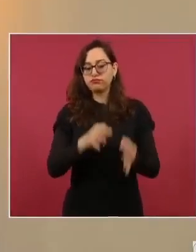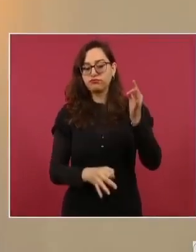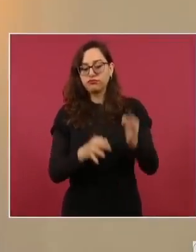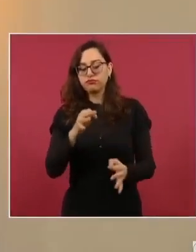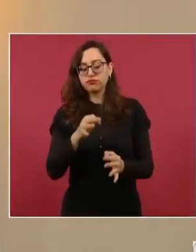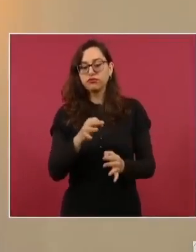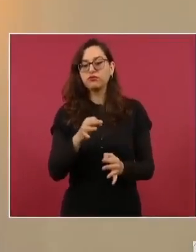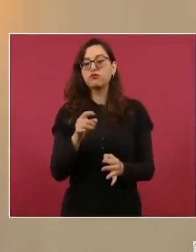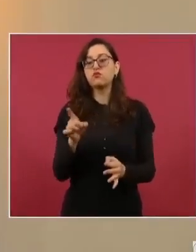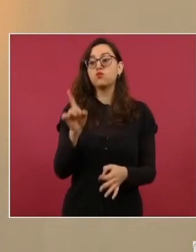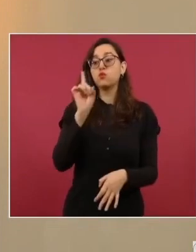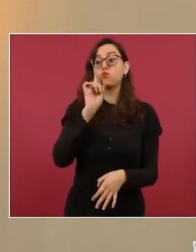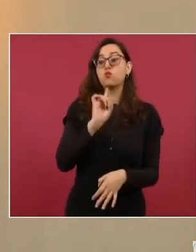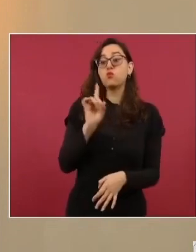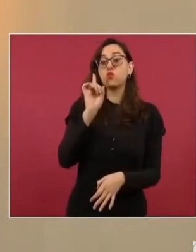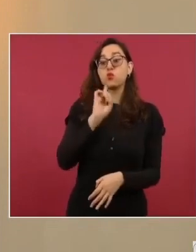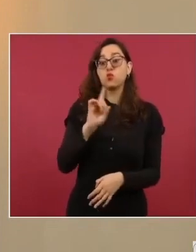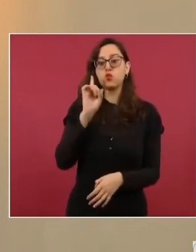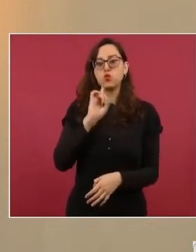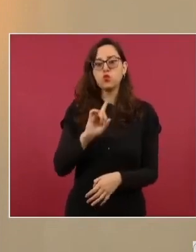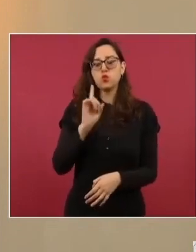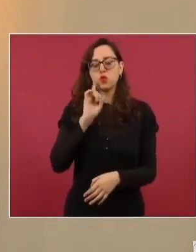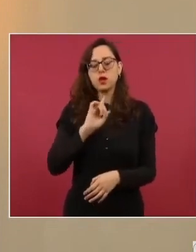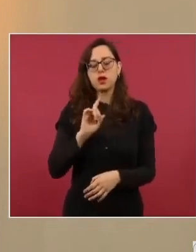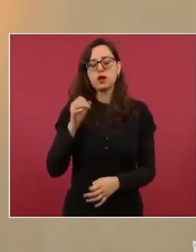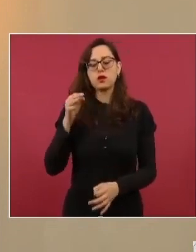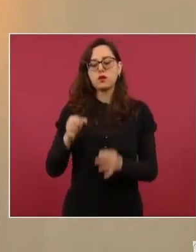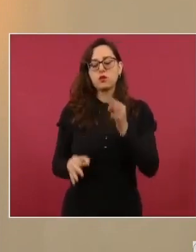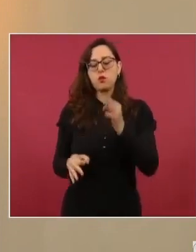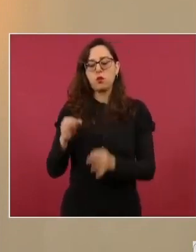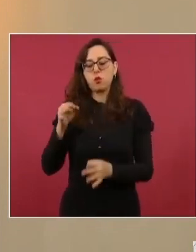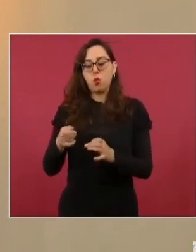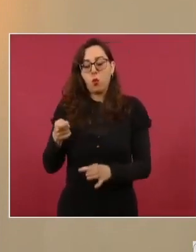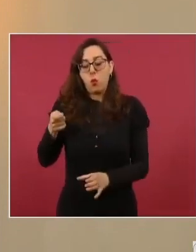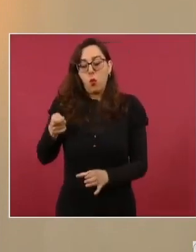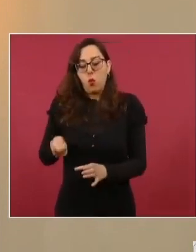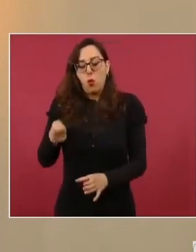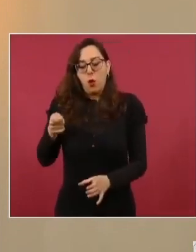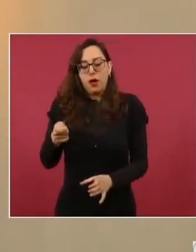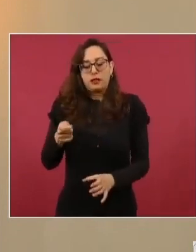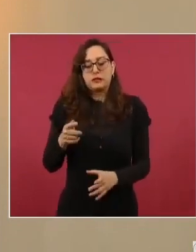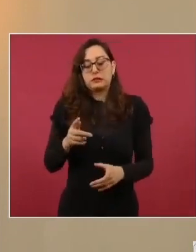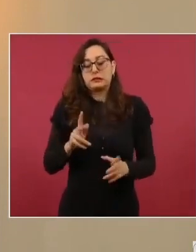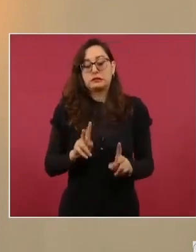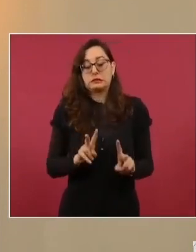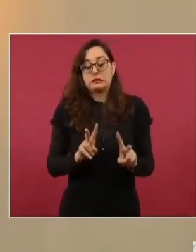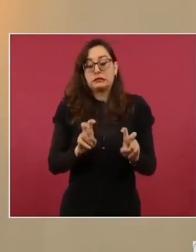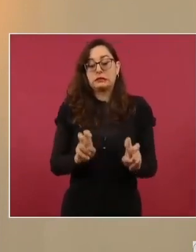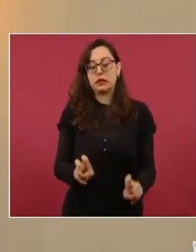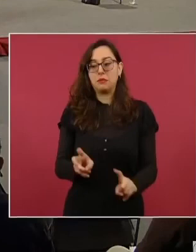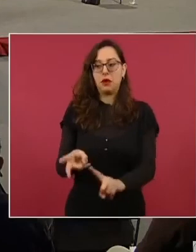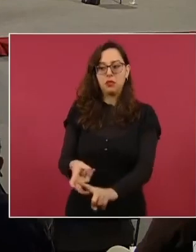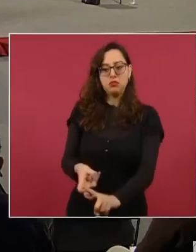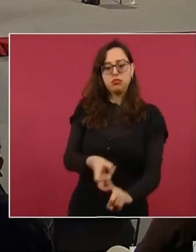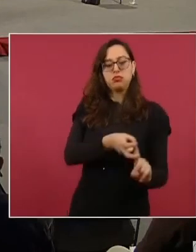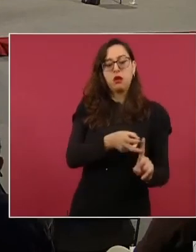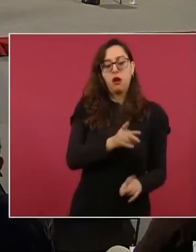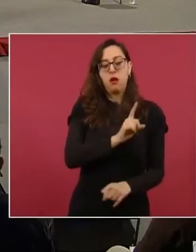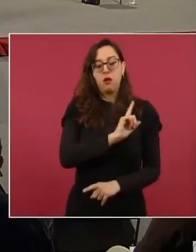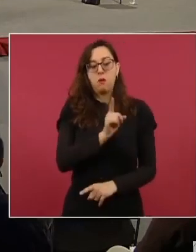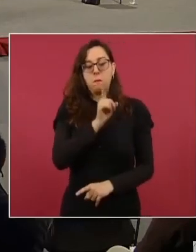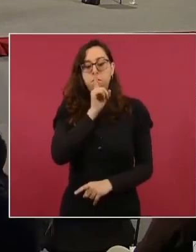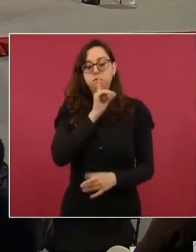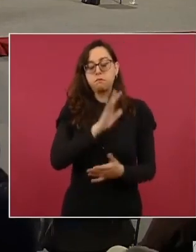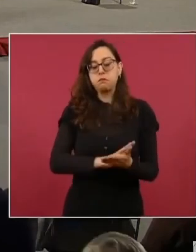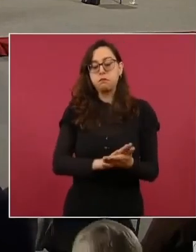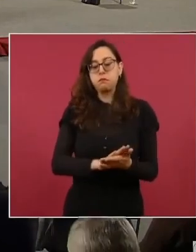pretendía que el Ministerio Público señalara pena para otro delito, no para el delito de desaparición forzada, sino para